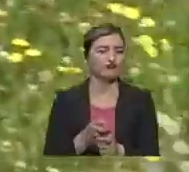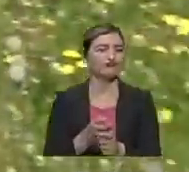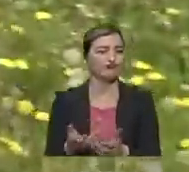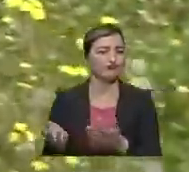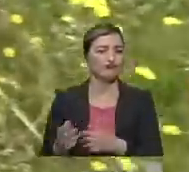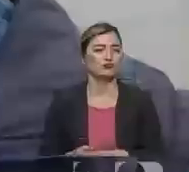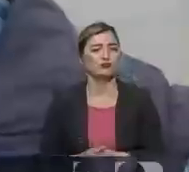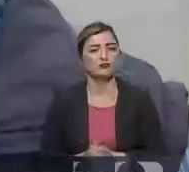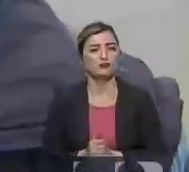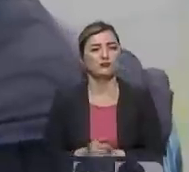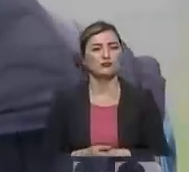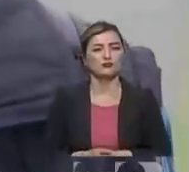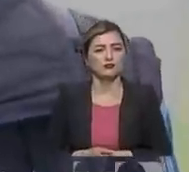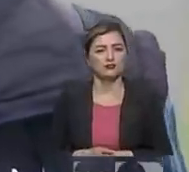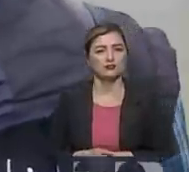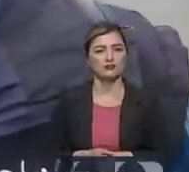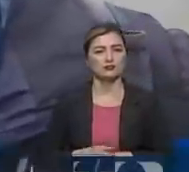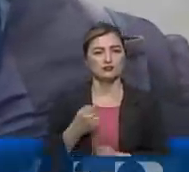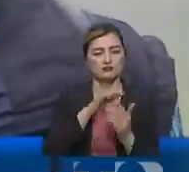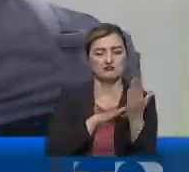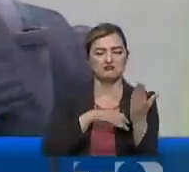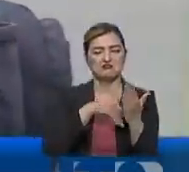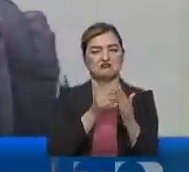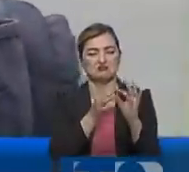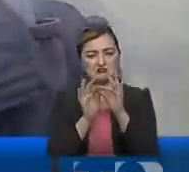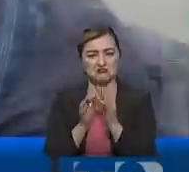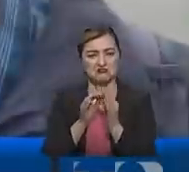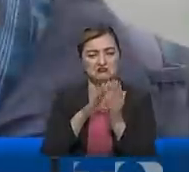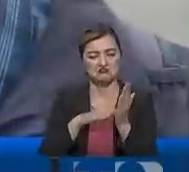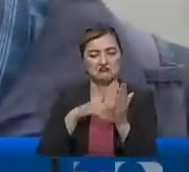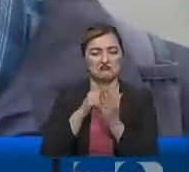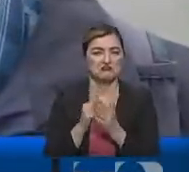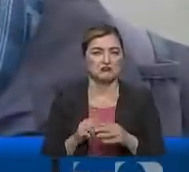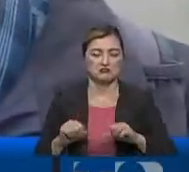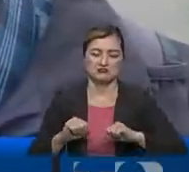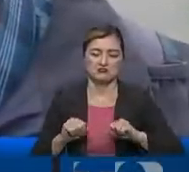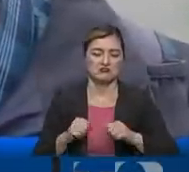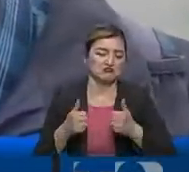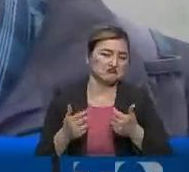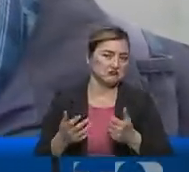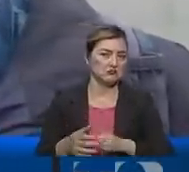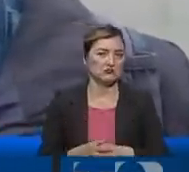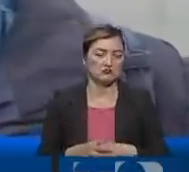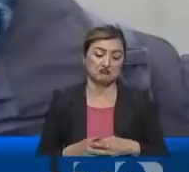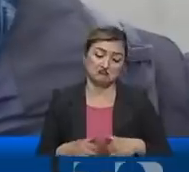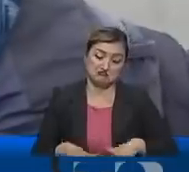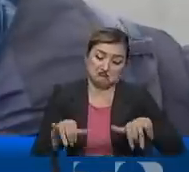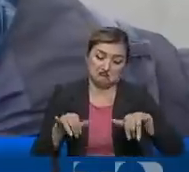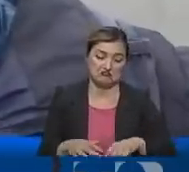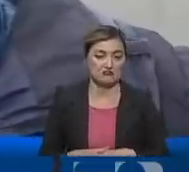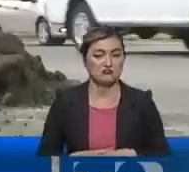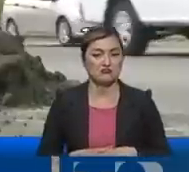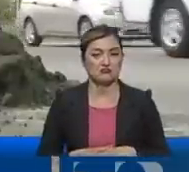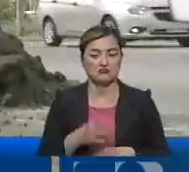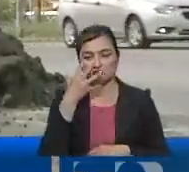esta intervención. Bueno, nada, sí les han pintado, les han arreglado, les han masillado. Una buena gestión, pero que continúen con eso, para el ornato